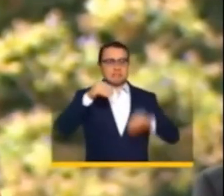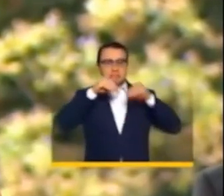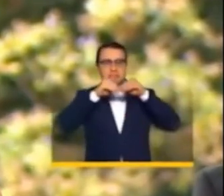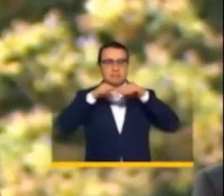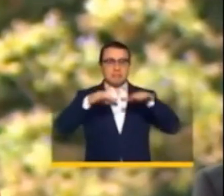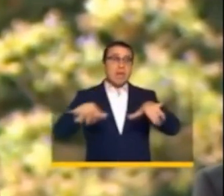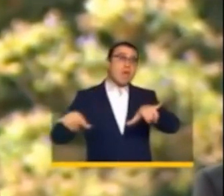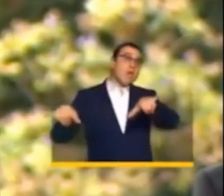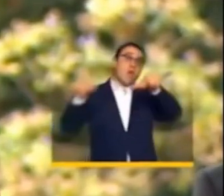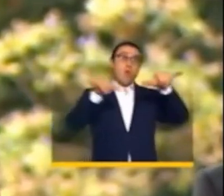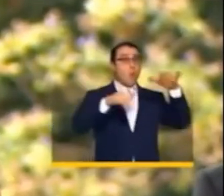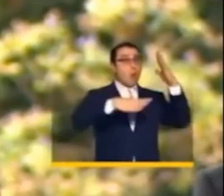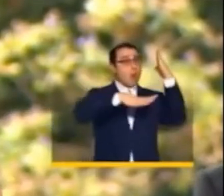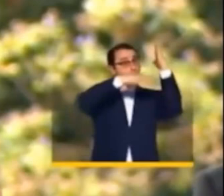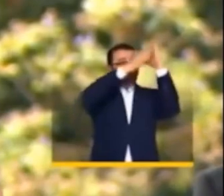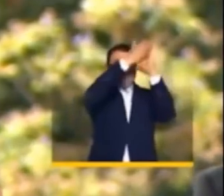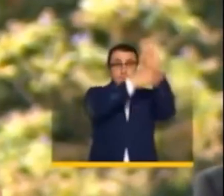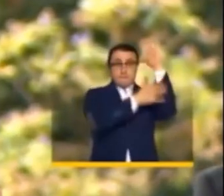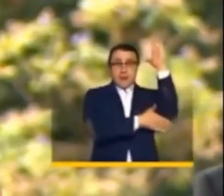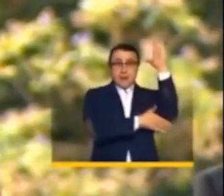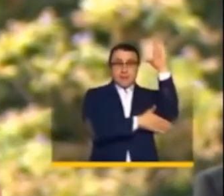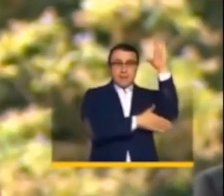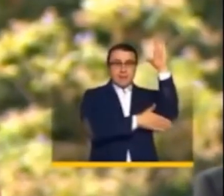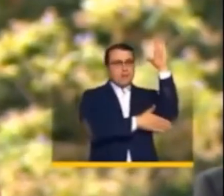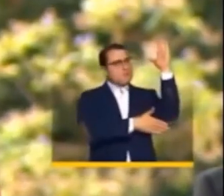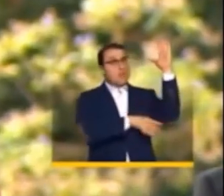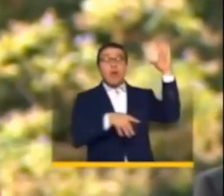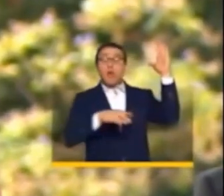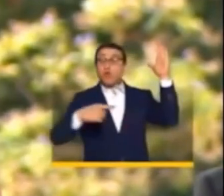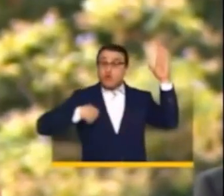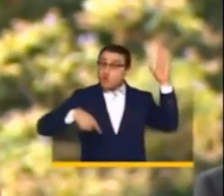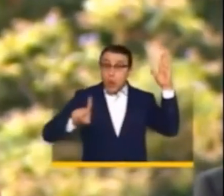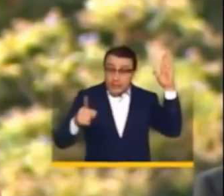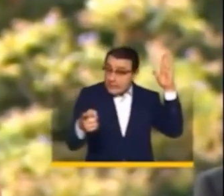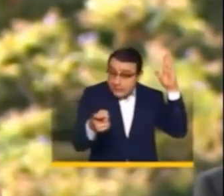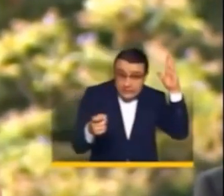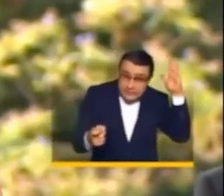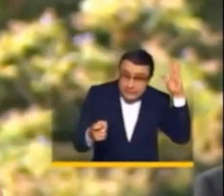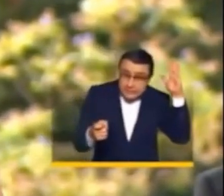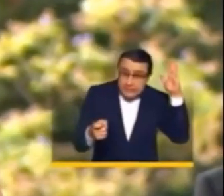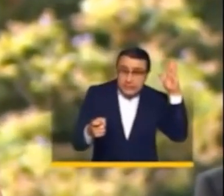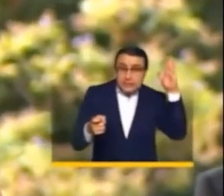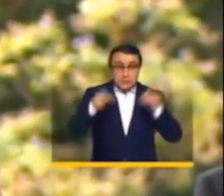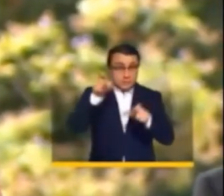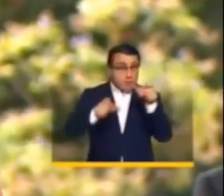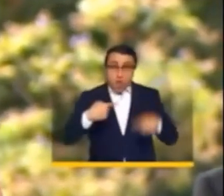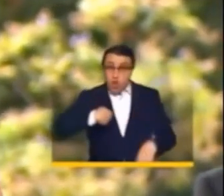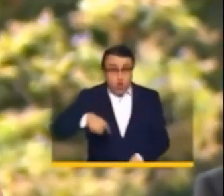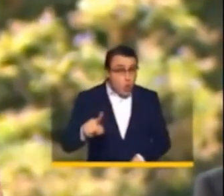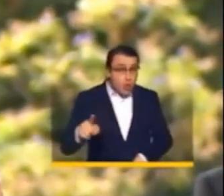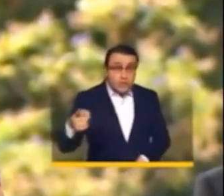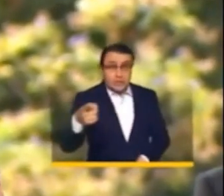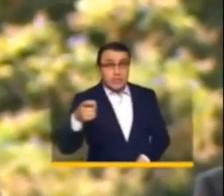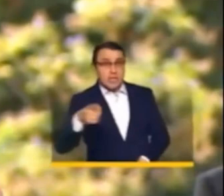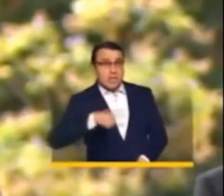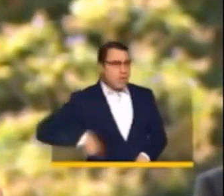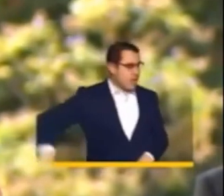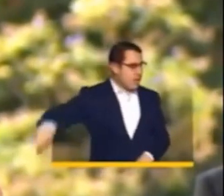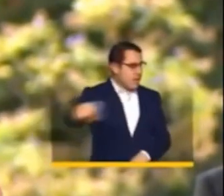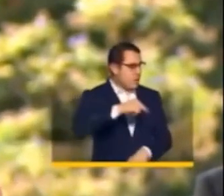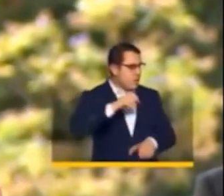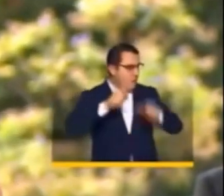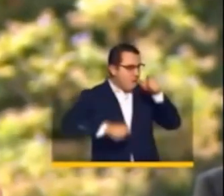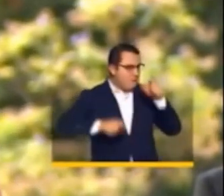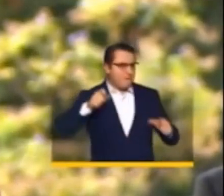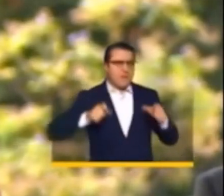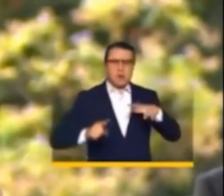como en las paredes. Y que los que no son de ese gris, que los que son en su conjunto una especie